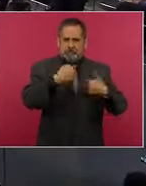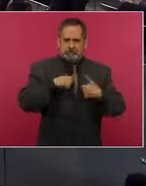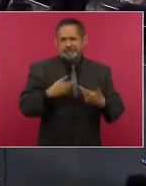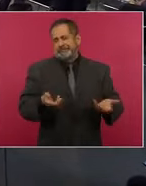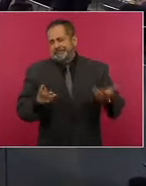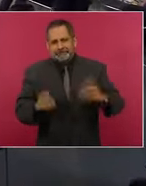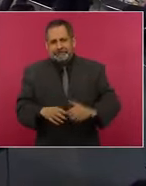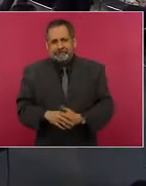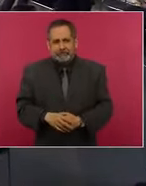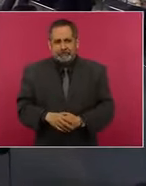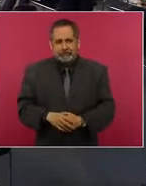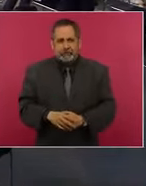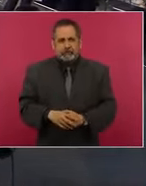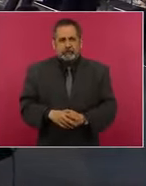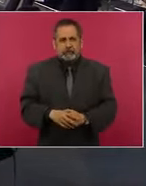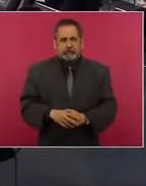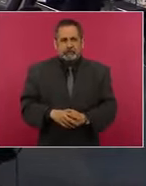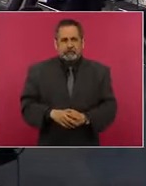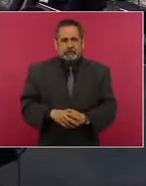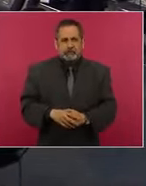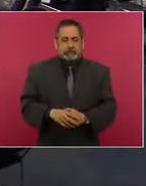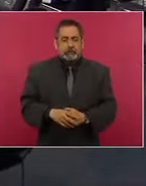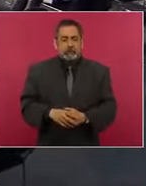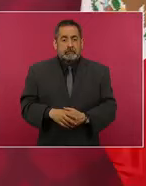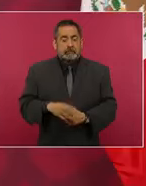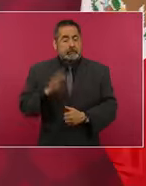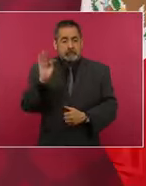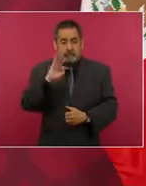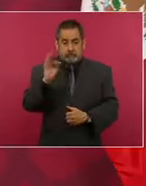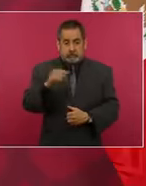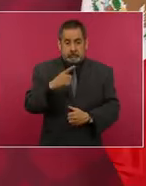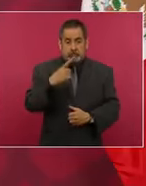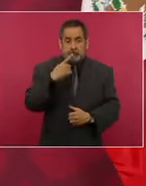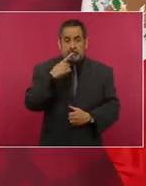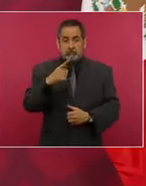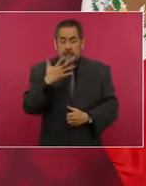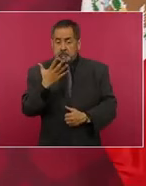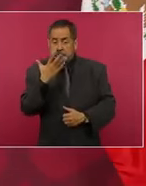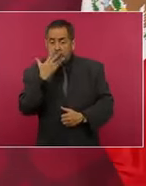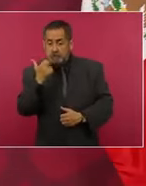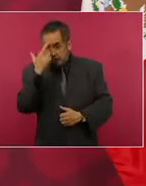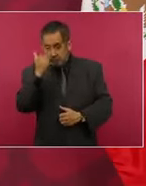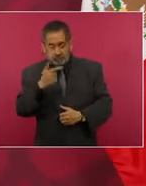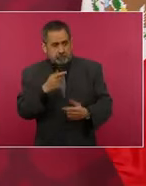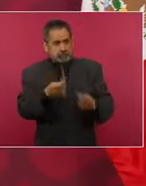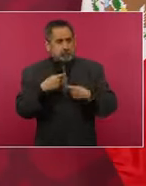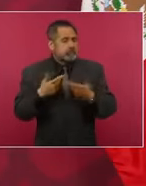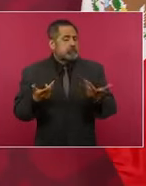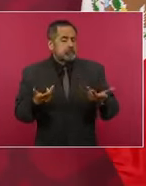Nada más les digo que si hay una acusación infundada, por ejemplo,